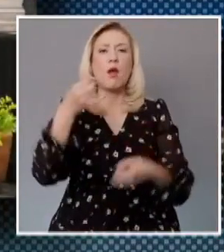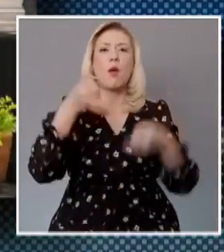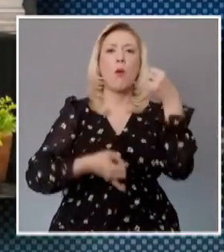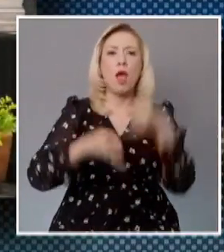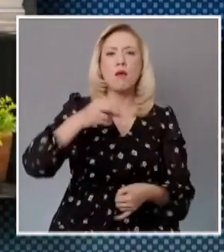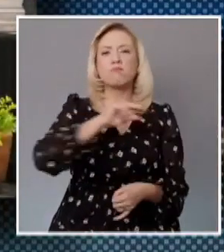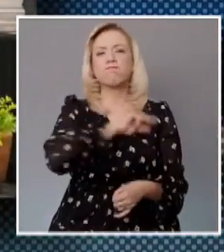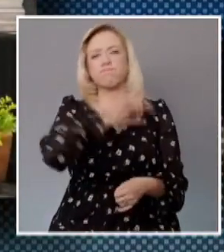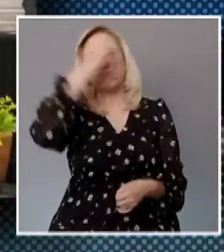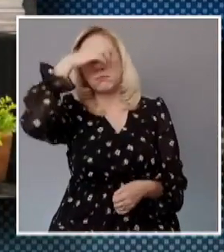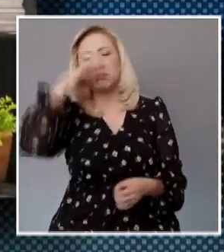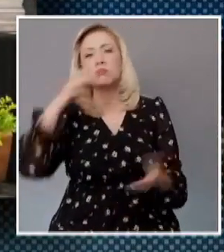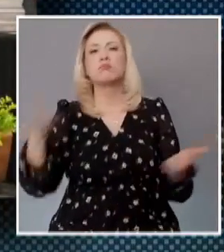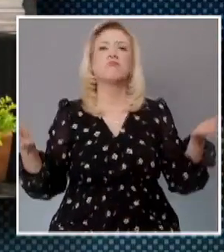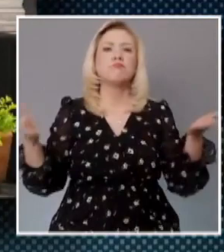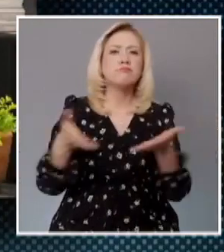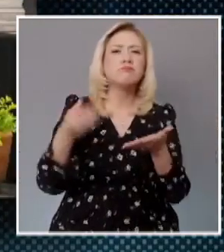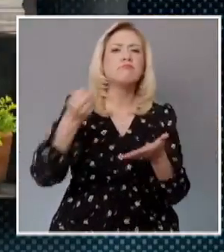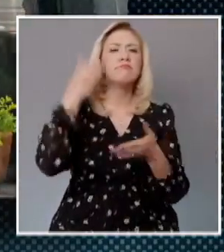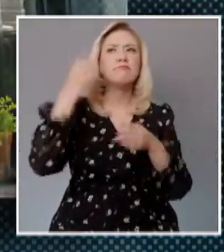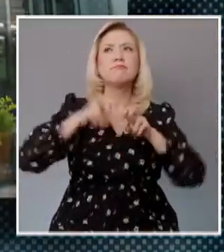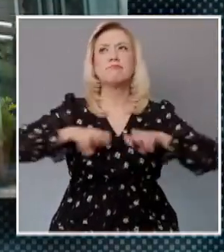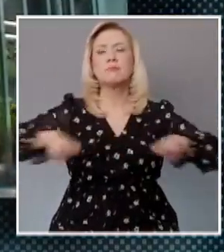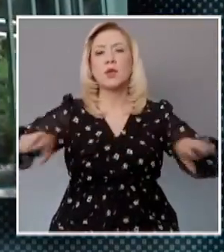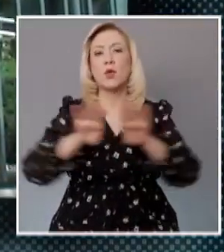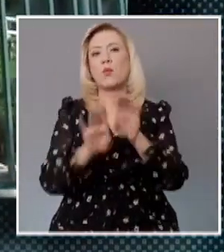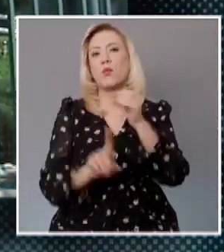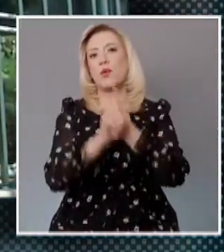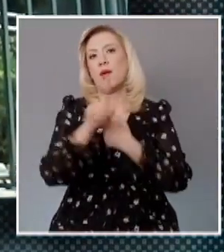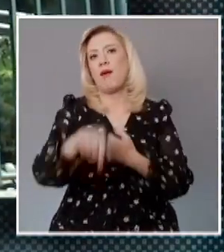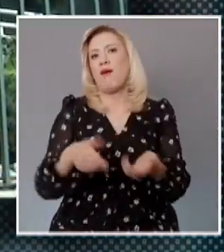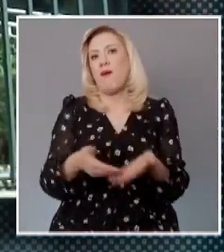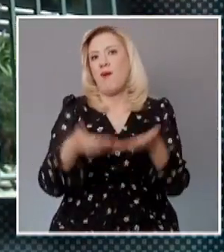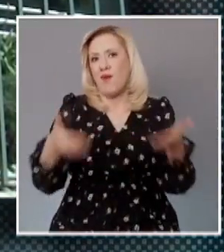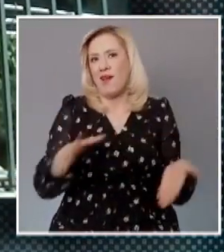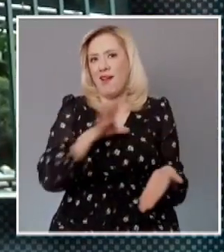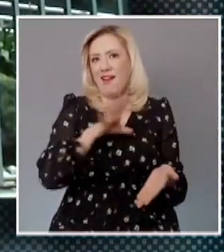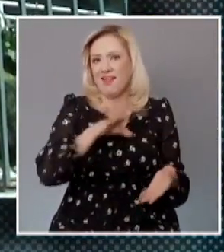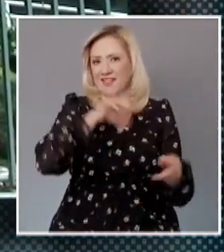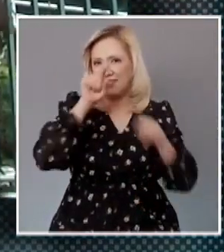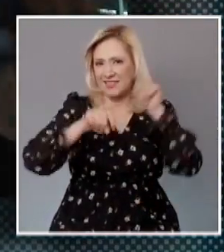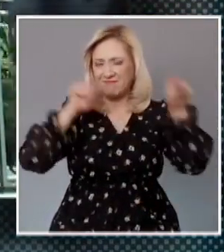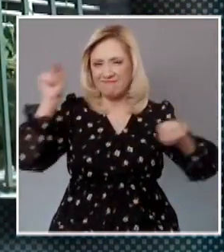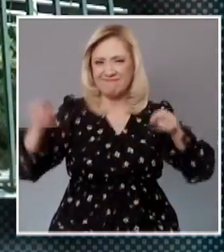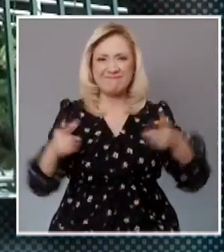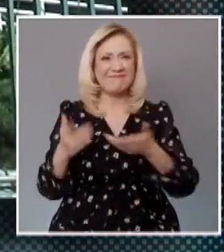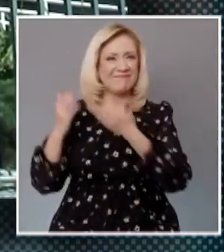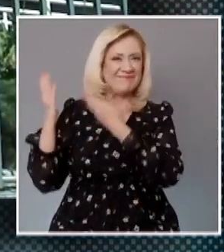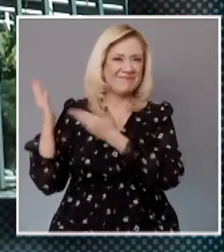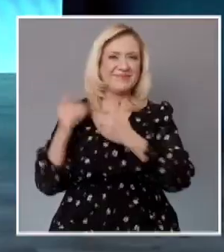presentaron conferencias sobre los retos actuales. Para el canal del Poder Judicial de la Federación, Jesús Daza.